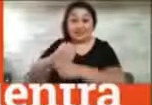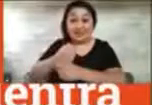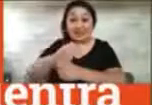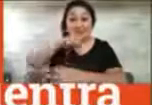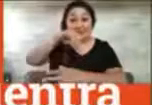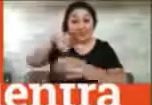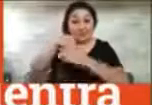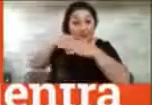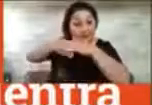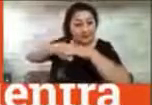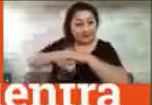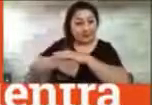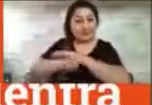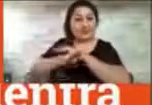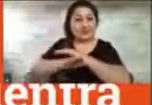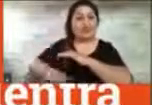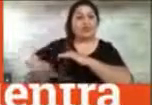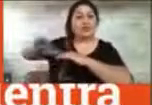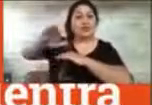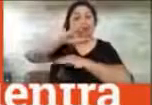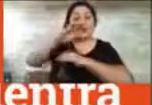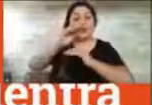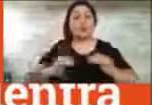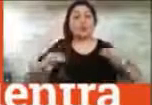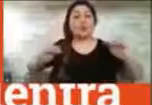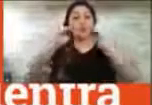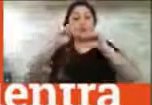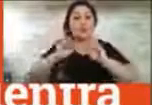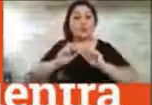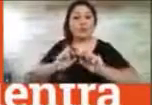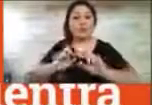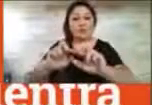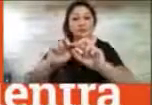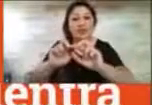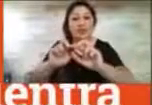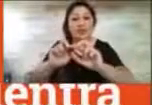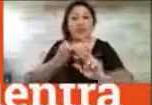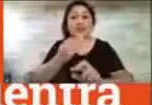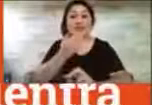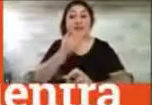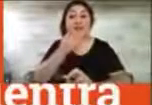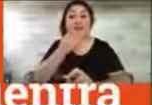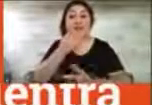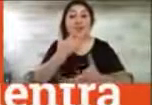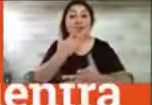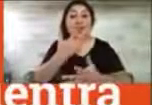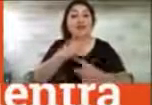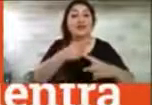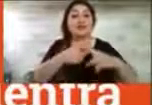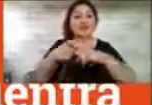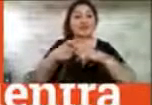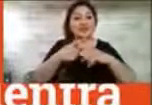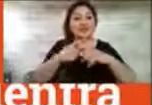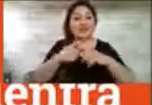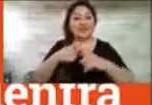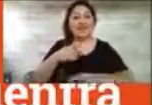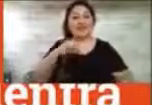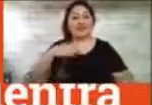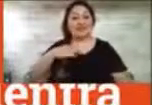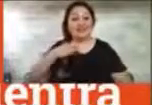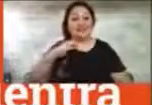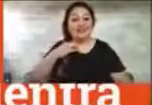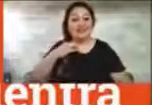universal de la igualdad de oportunidades y de obviamente la sociedad civil nace encuentra tu lugar